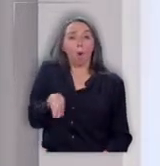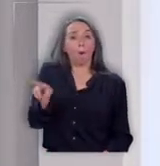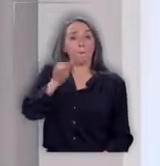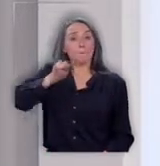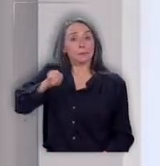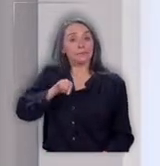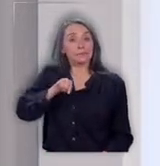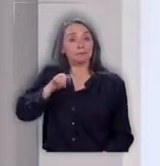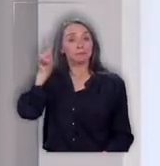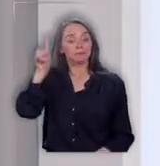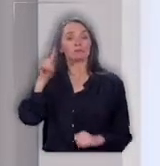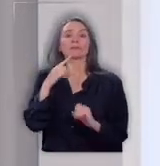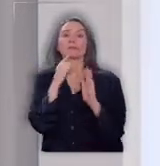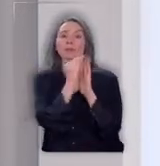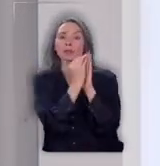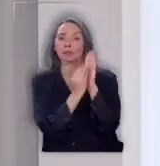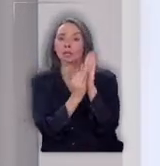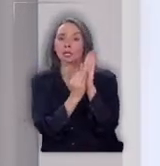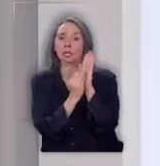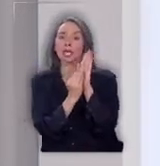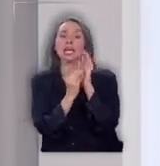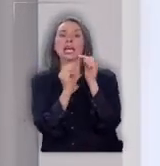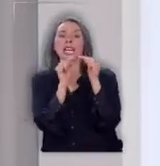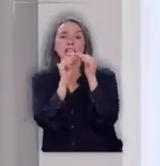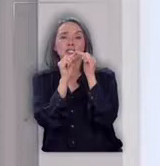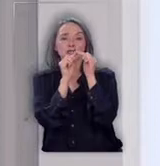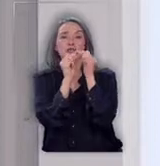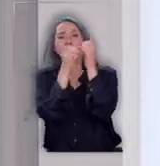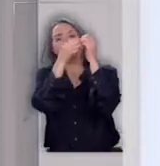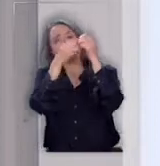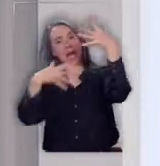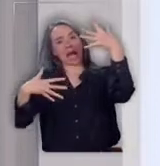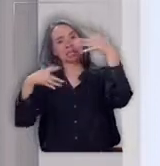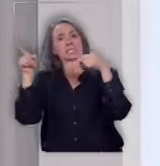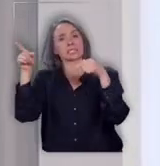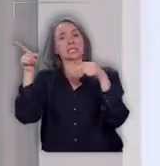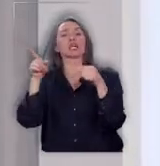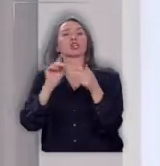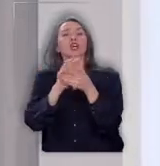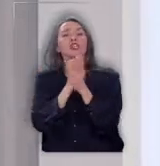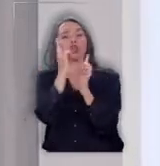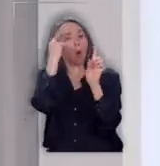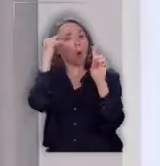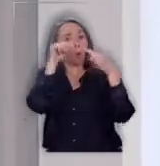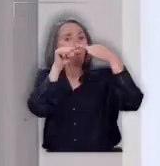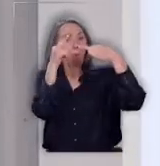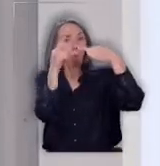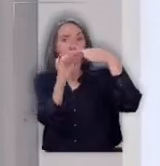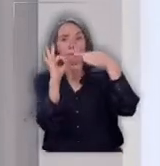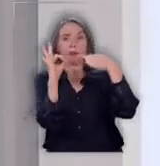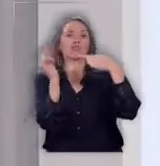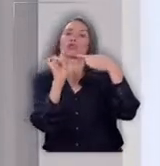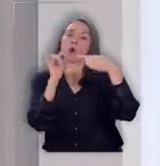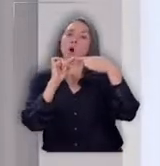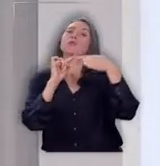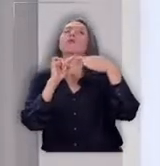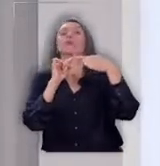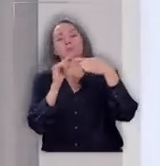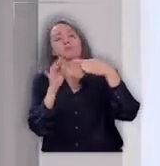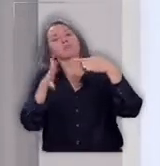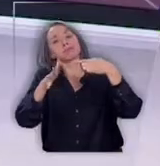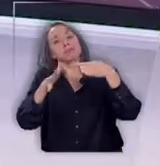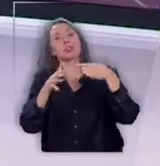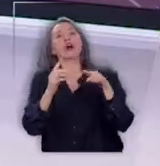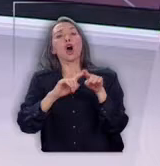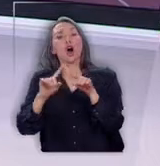Salud establece un criterio más amplio todo criterio es imperfecto pero Establece que todos aquellos